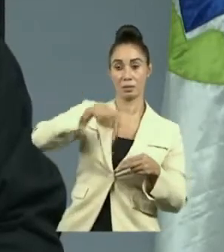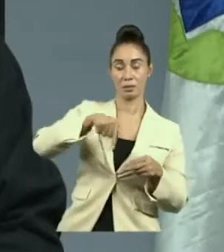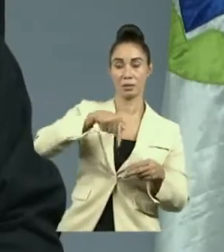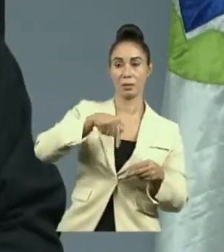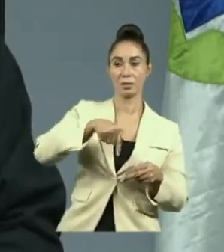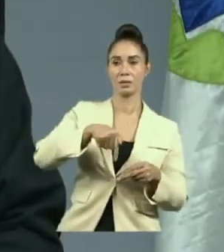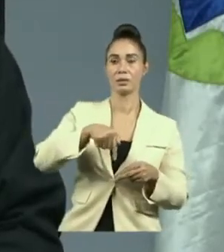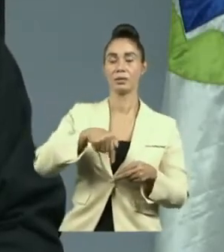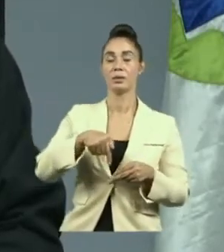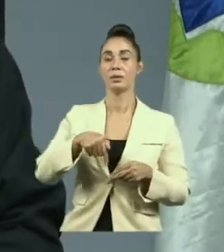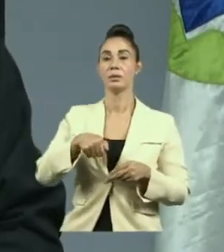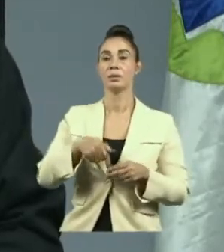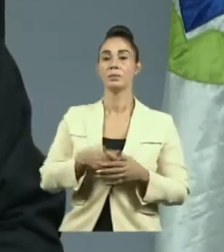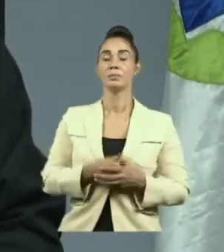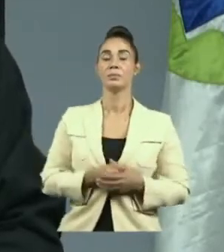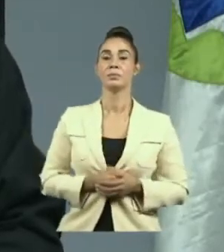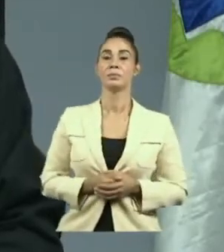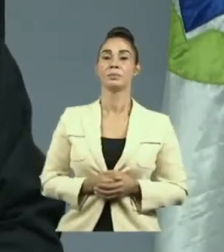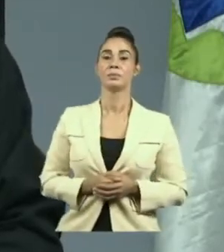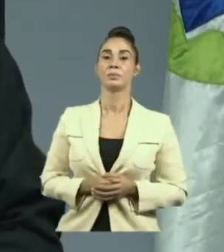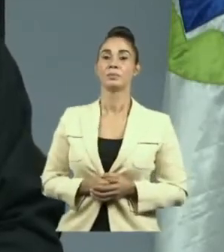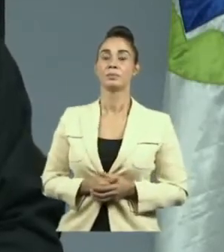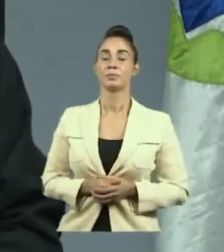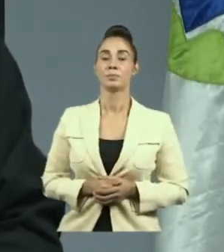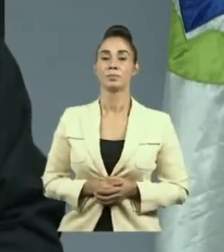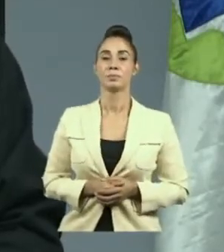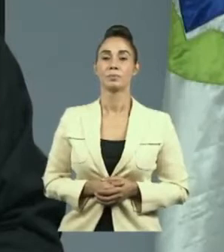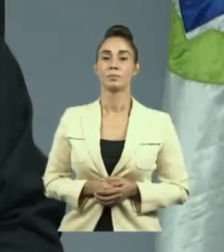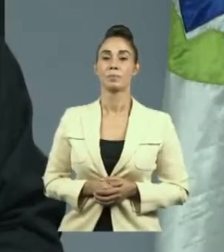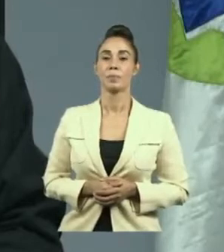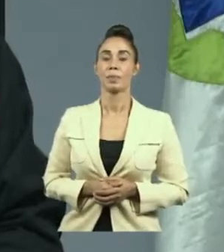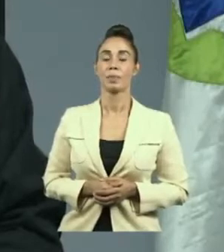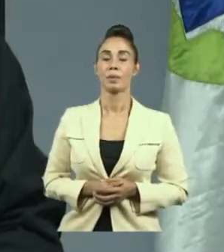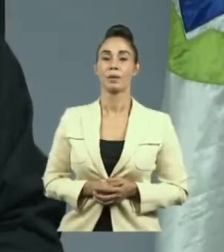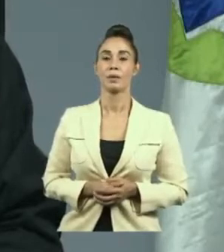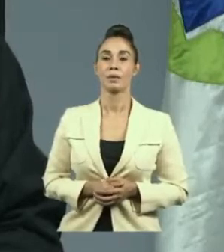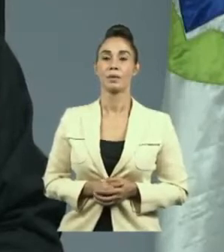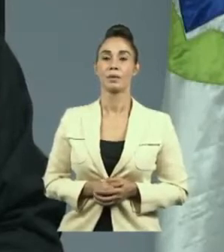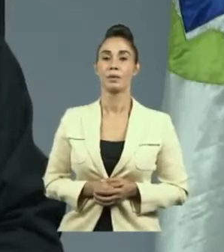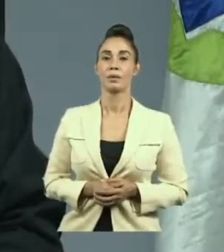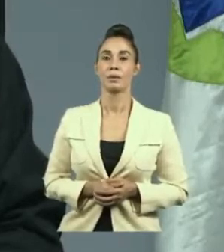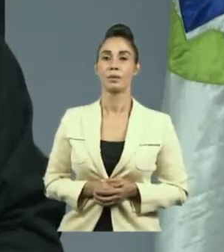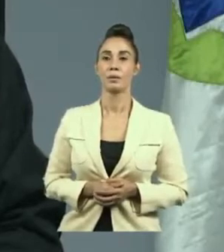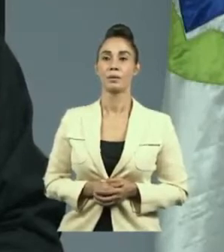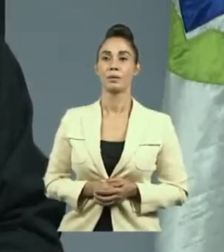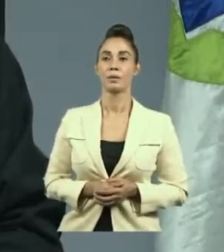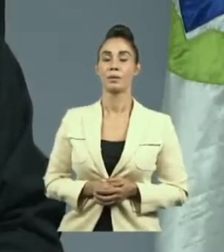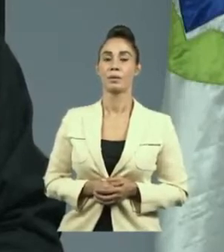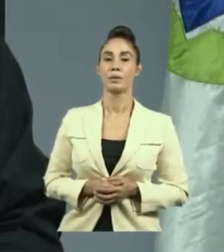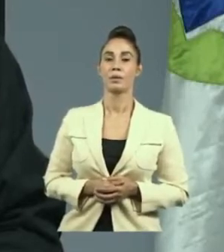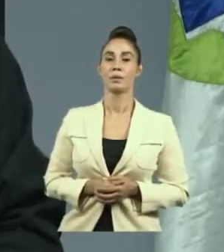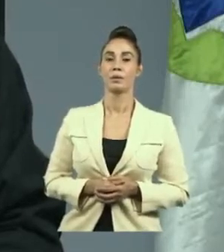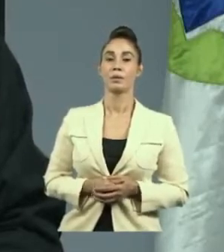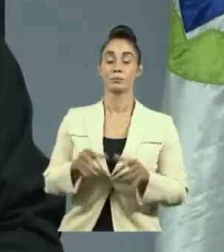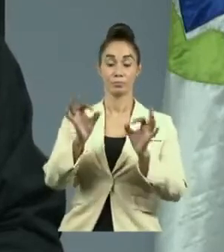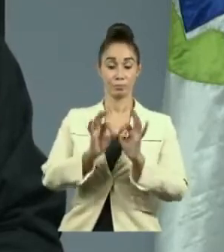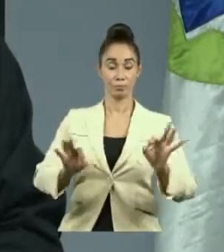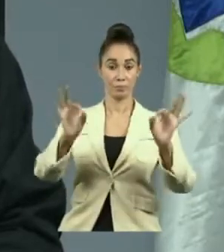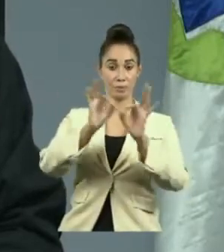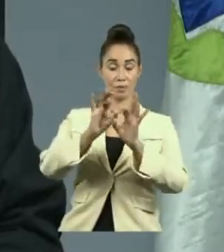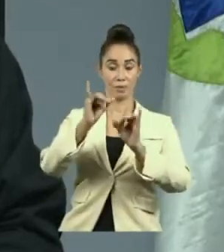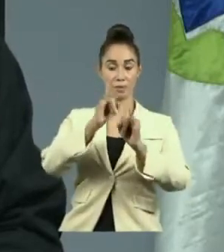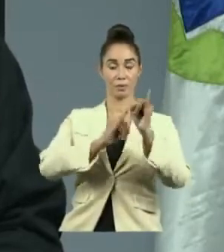que volvemos a repetir la la asistencia internacional para haití que